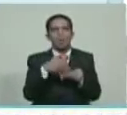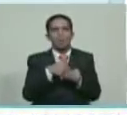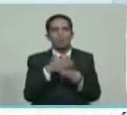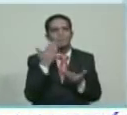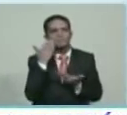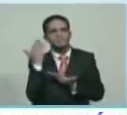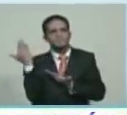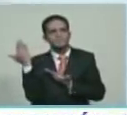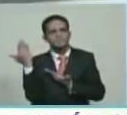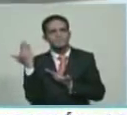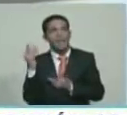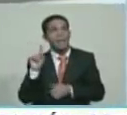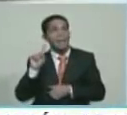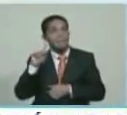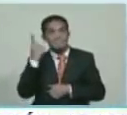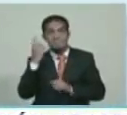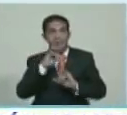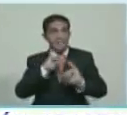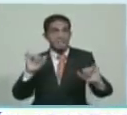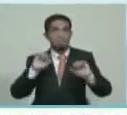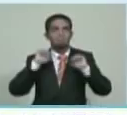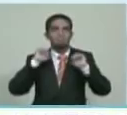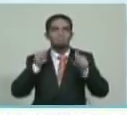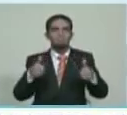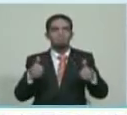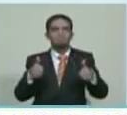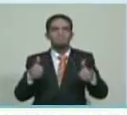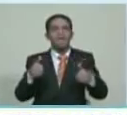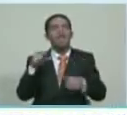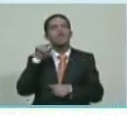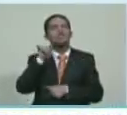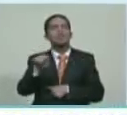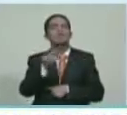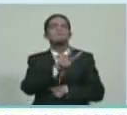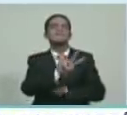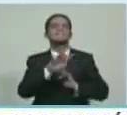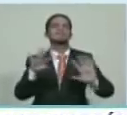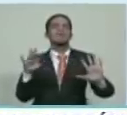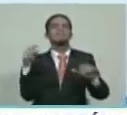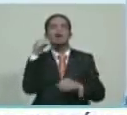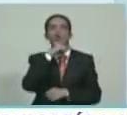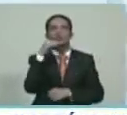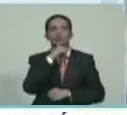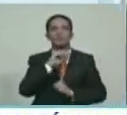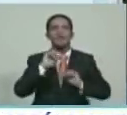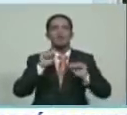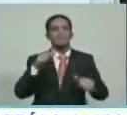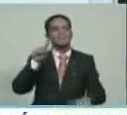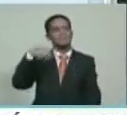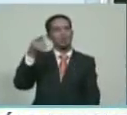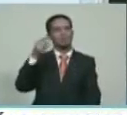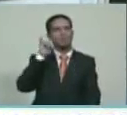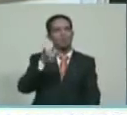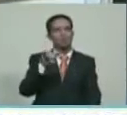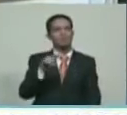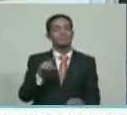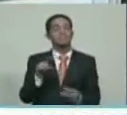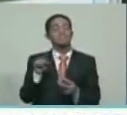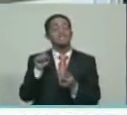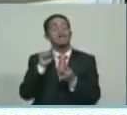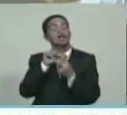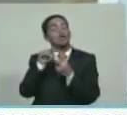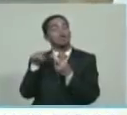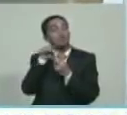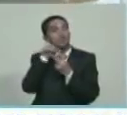la primera ya está activa a partir del día lunes 29 de octubre lunes próximo y los dos y con los